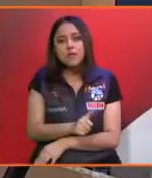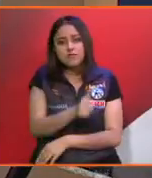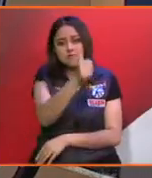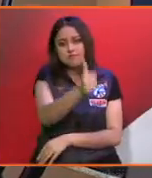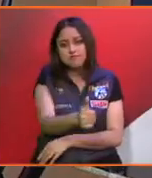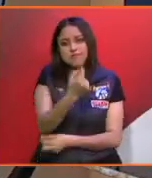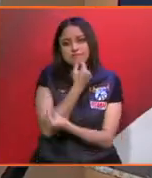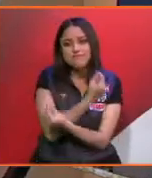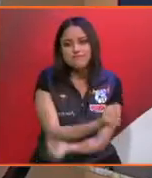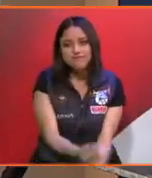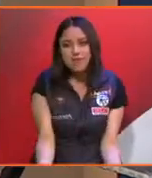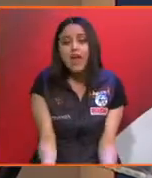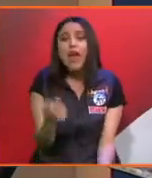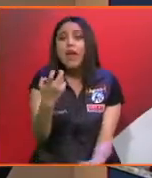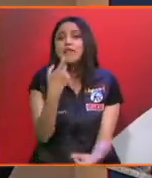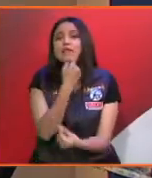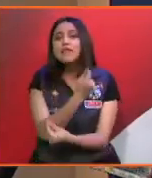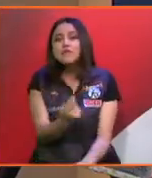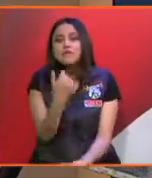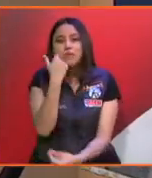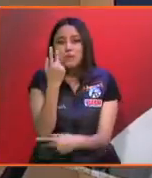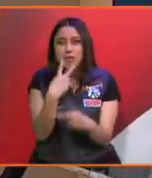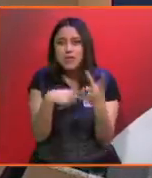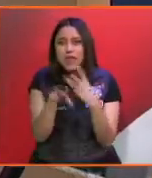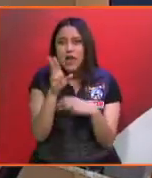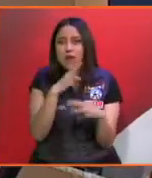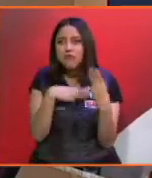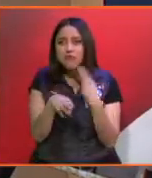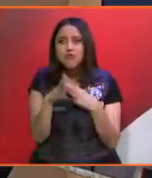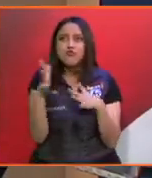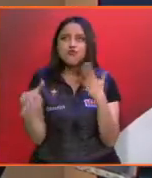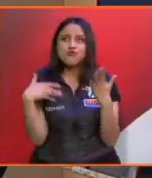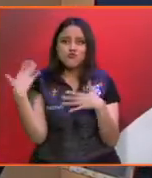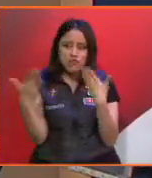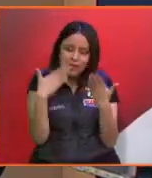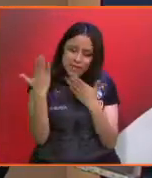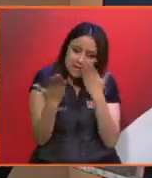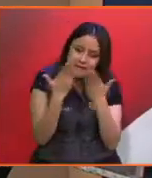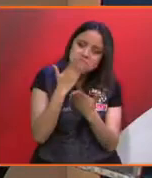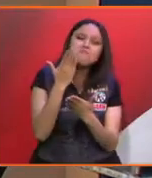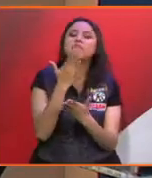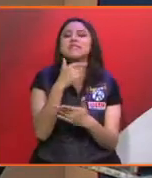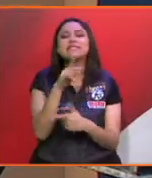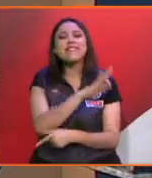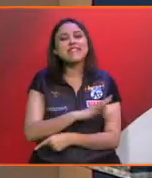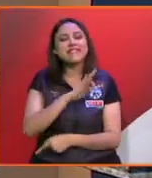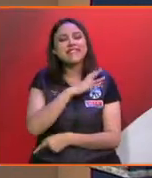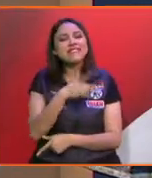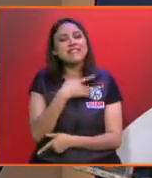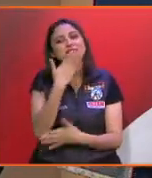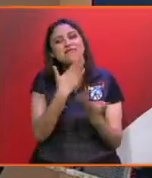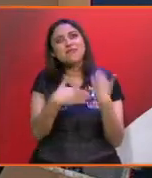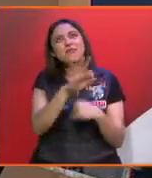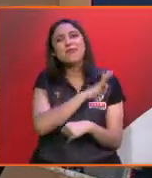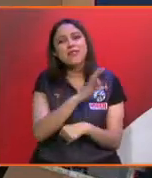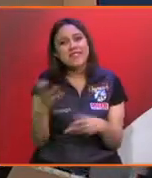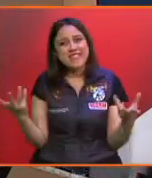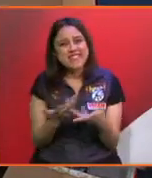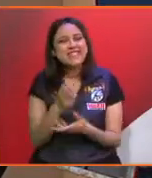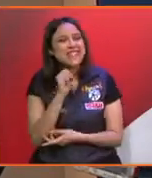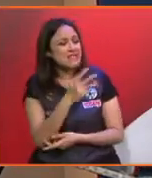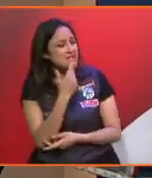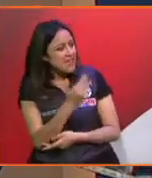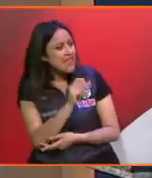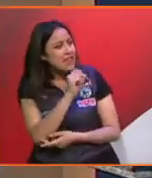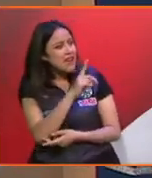los pequeños. Si ellos se dedican a lo que vinieron a este mundo, que es a estudiar y a ser felices, pues ya están del otro lado, ¿no? Perfecto. Recordarle